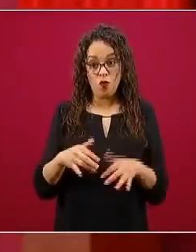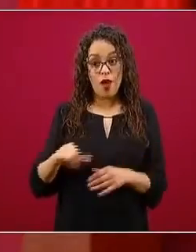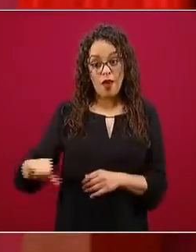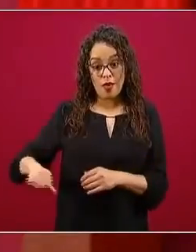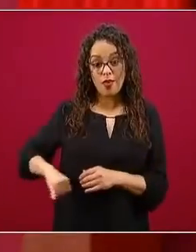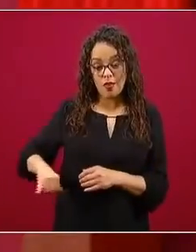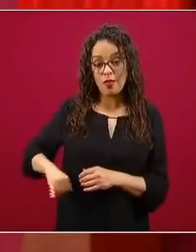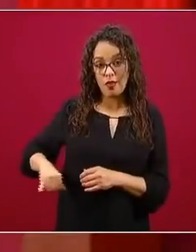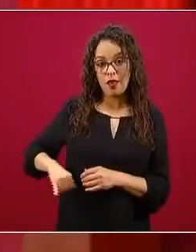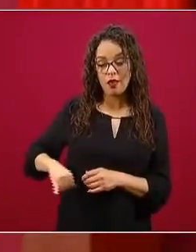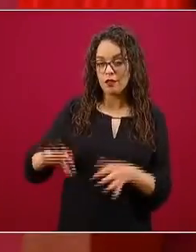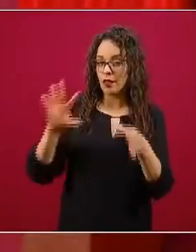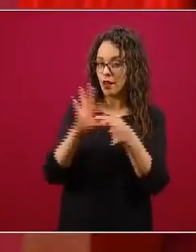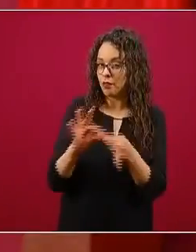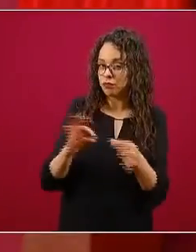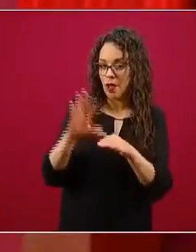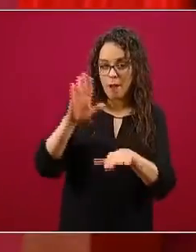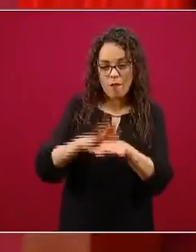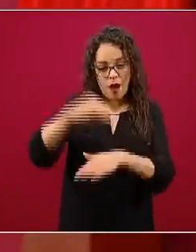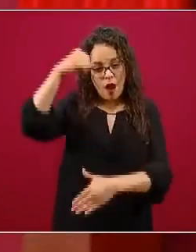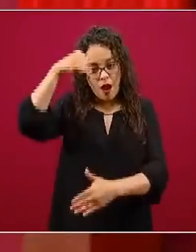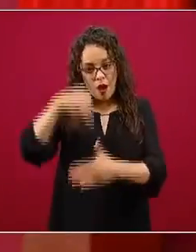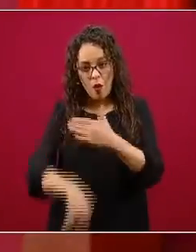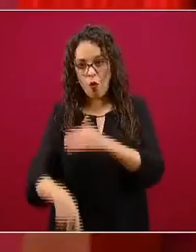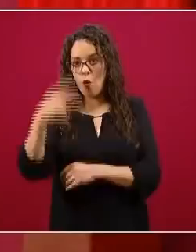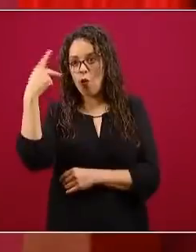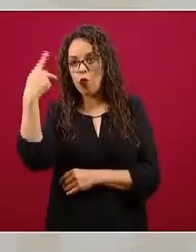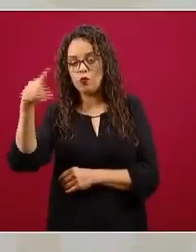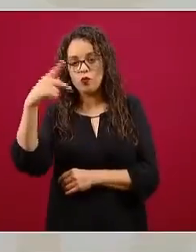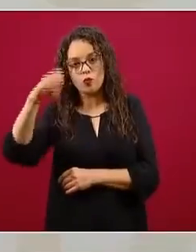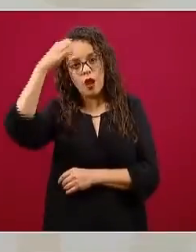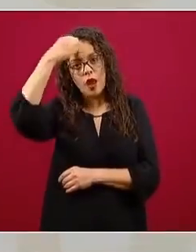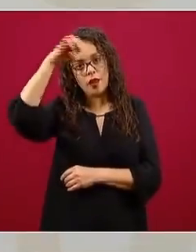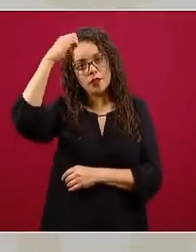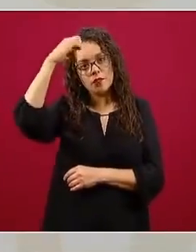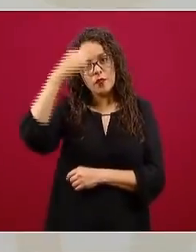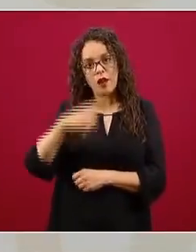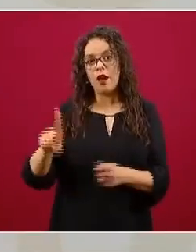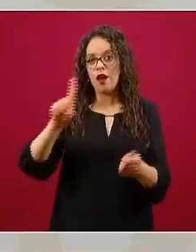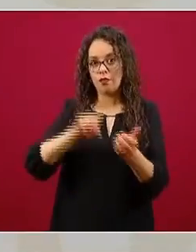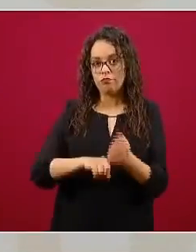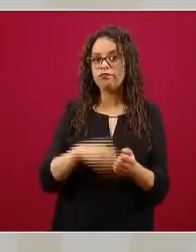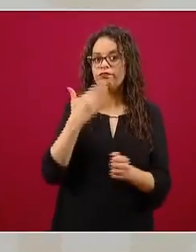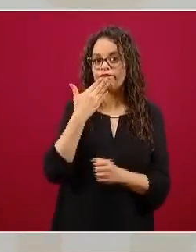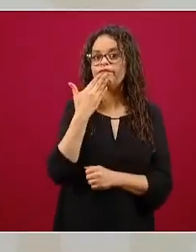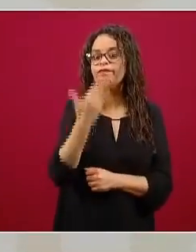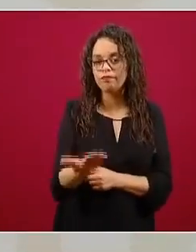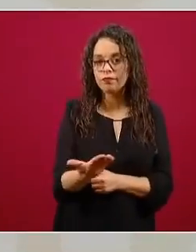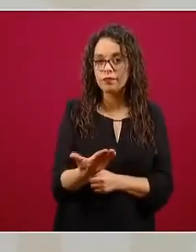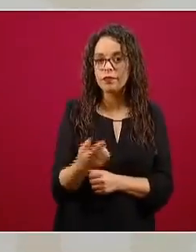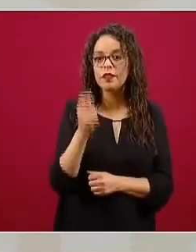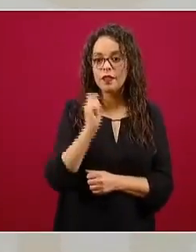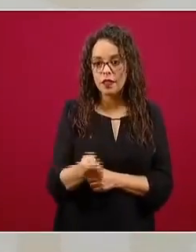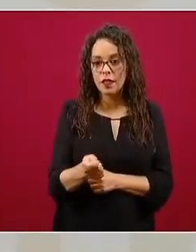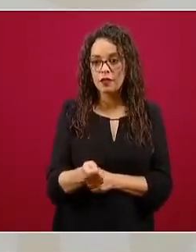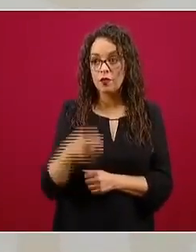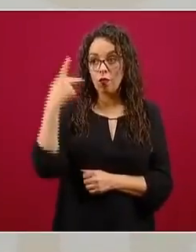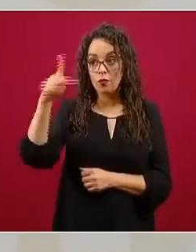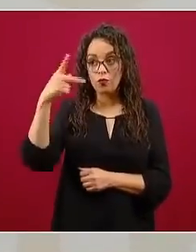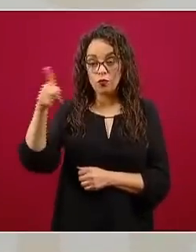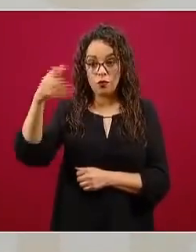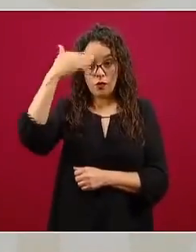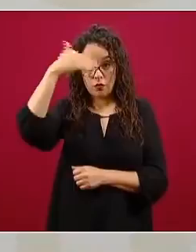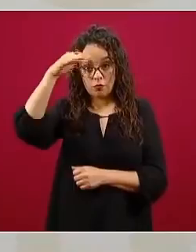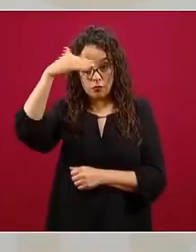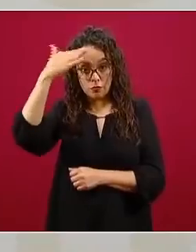con mayor detalle la experiencia tan positiva que tiene Tlaxcala para poder intercambiar este conocimiento con las